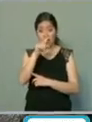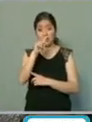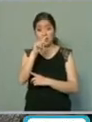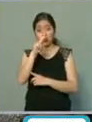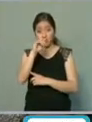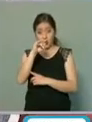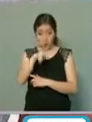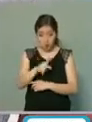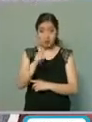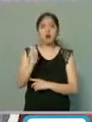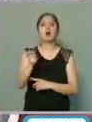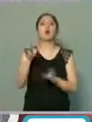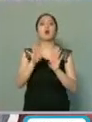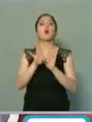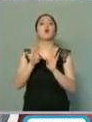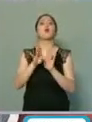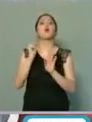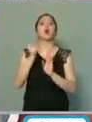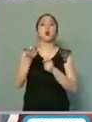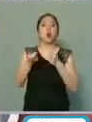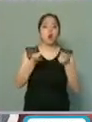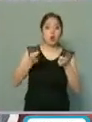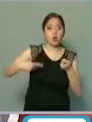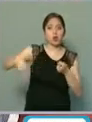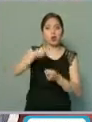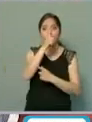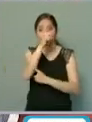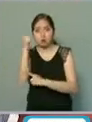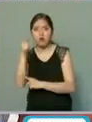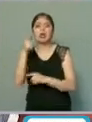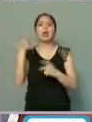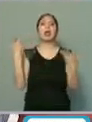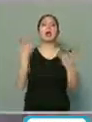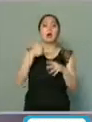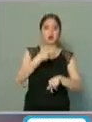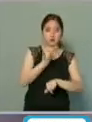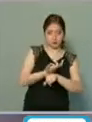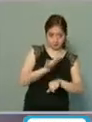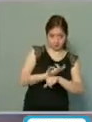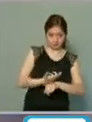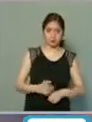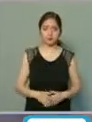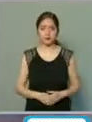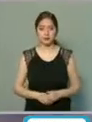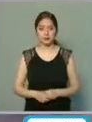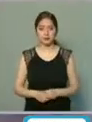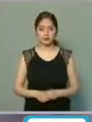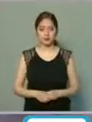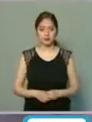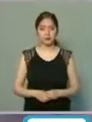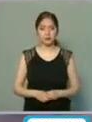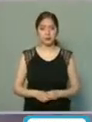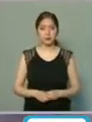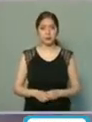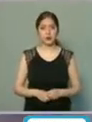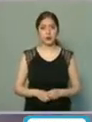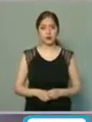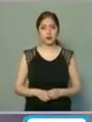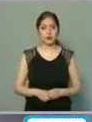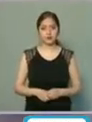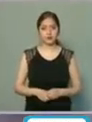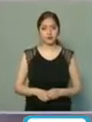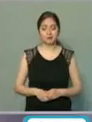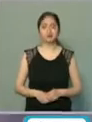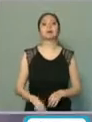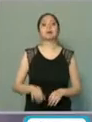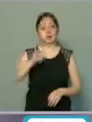las armas, cómo se está manejando en Estados Unidos. Justamente es un tema bastante importante, un tema que hemos visto, un tema sobre todo que